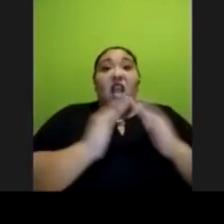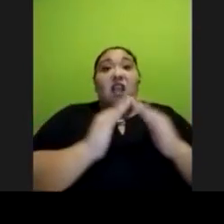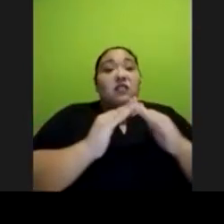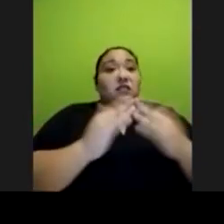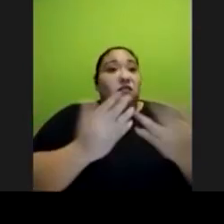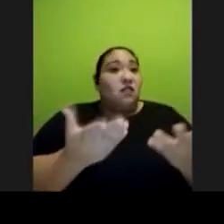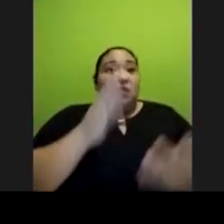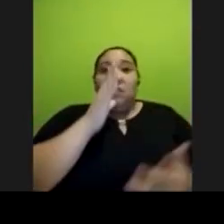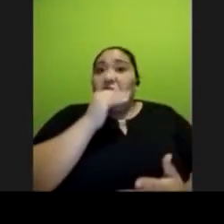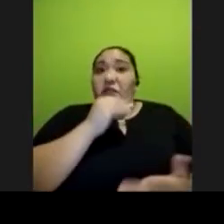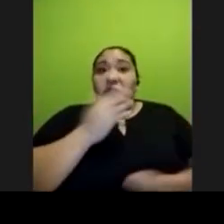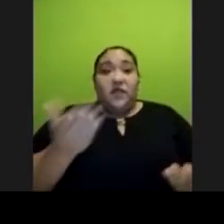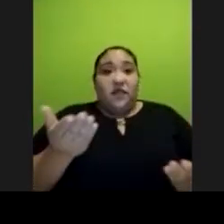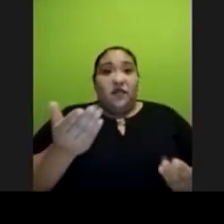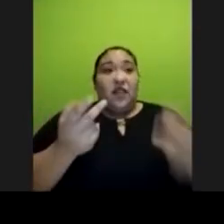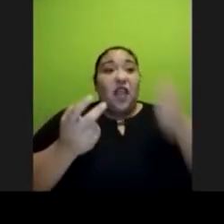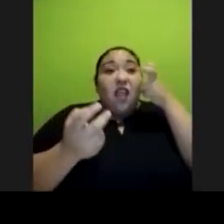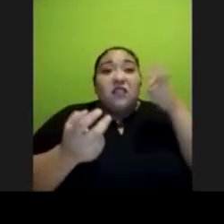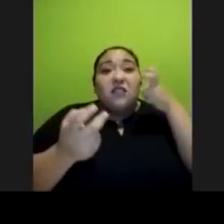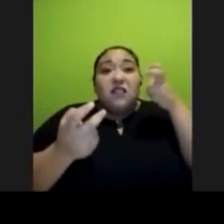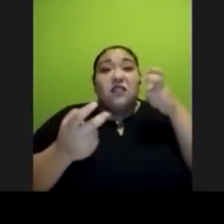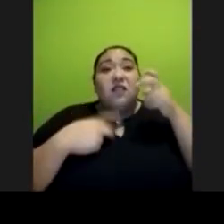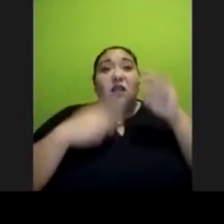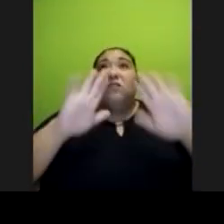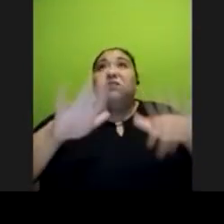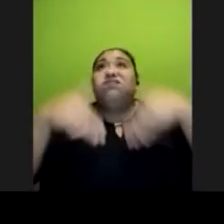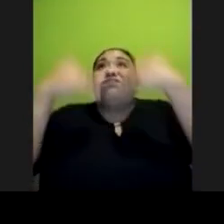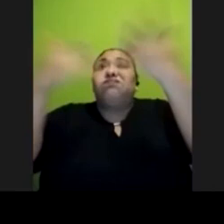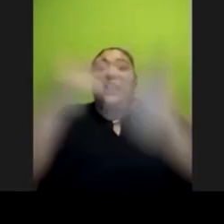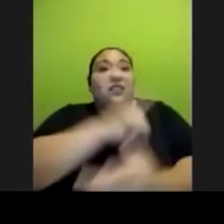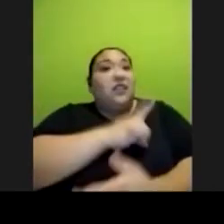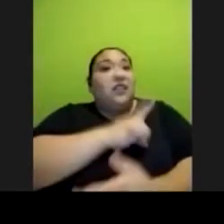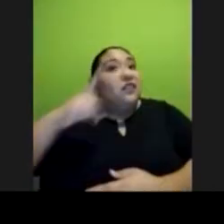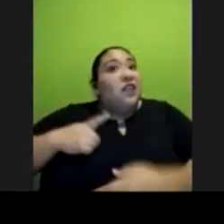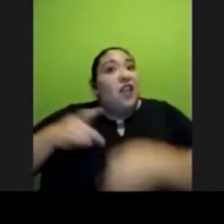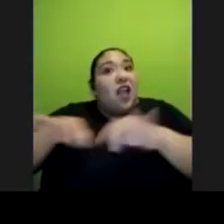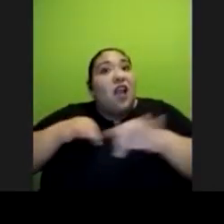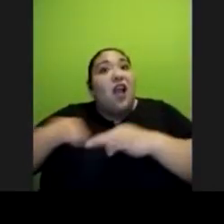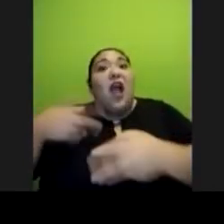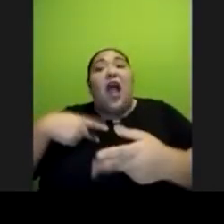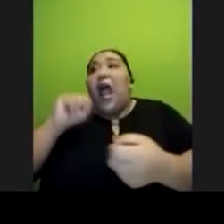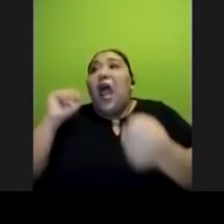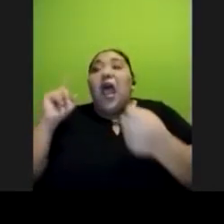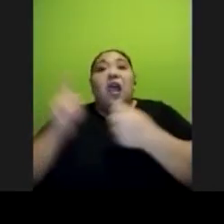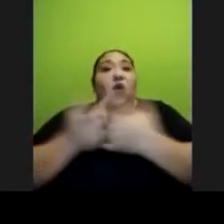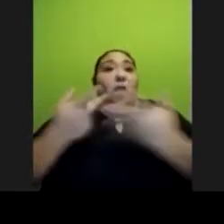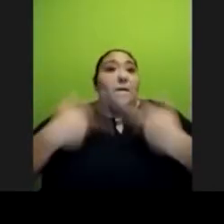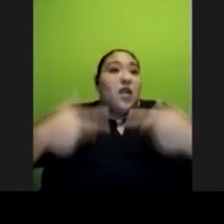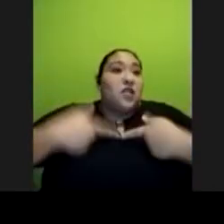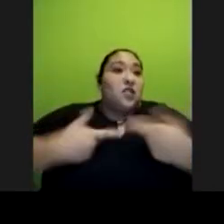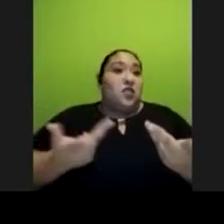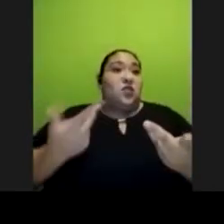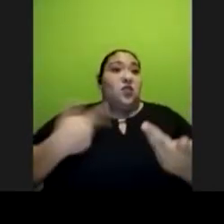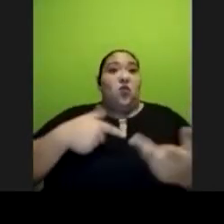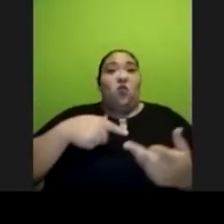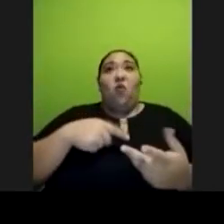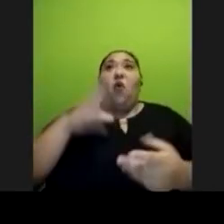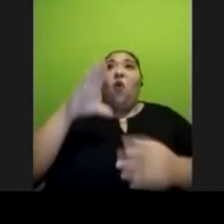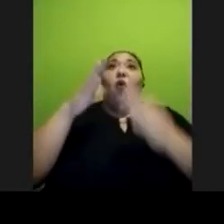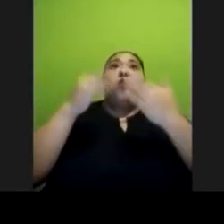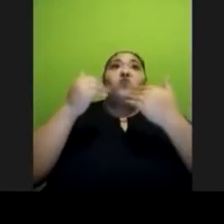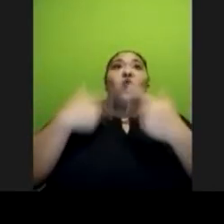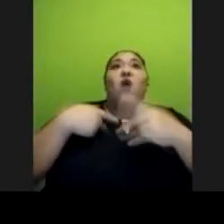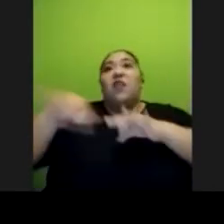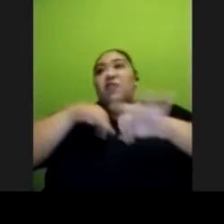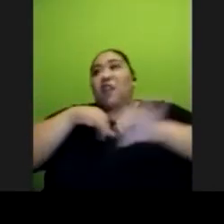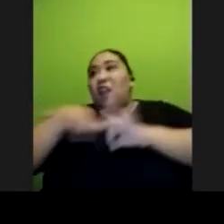en riesgo de contagiarse porque probablemente están fuera. ¿Y quiénes son esas personas? Generalmente personas que no tienen empleos formales, personas que tienen que